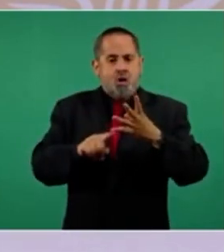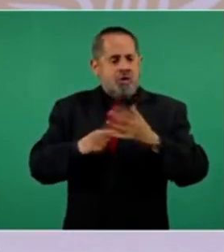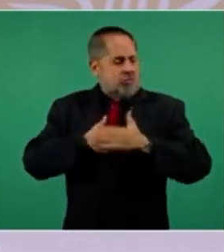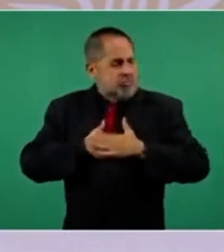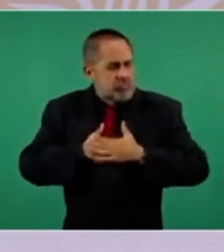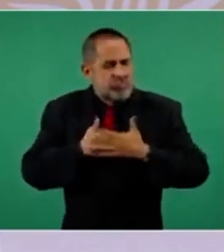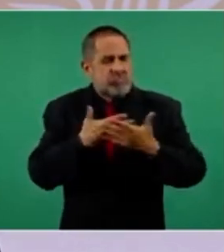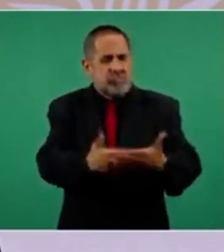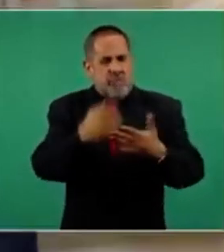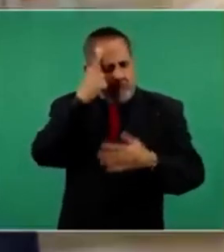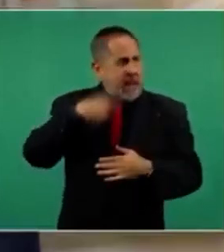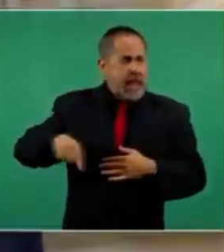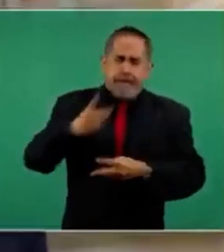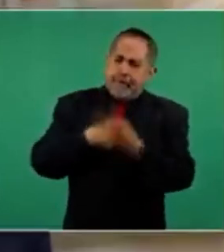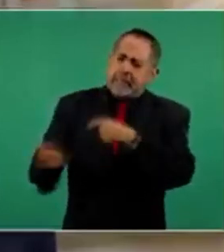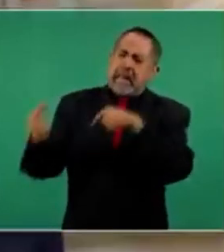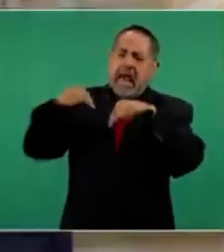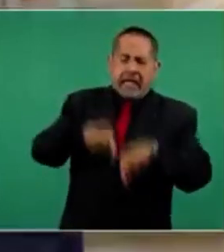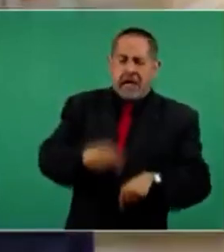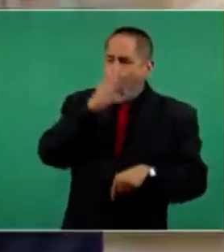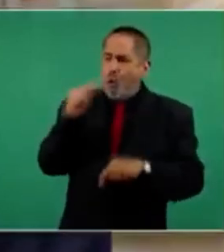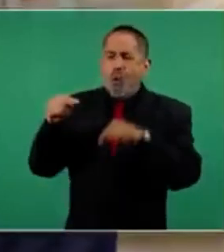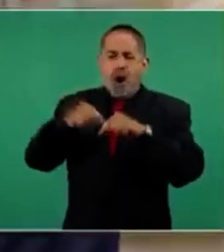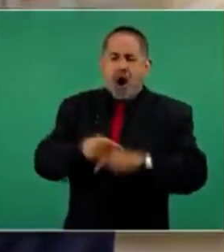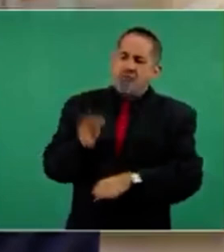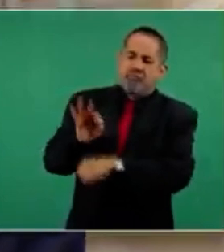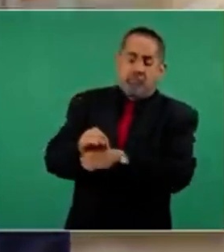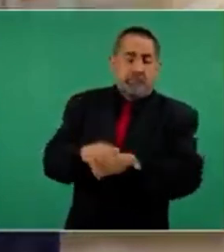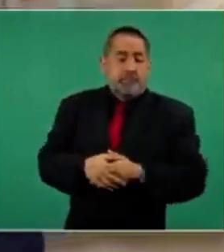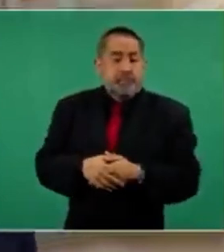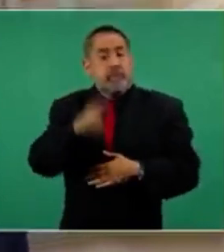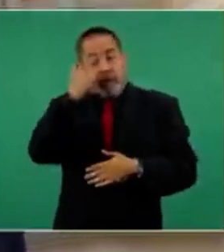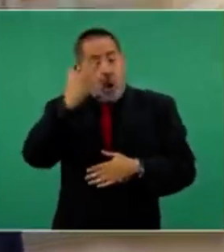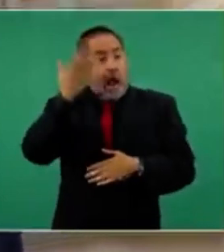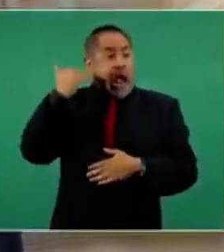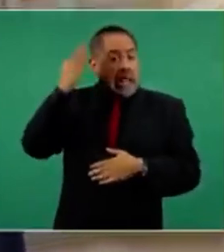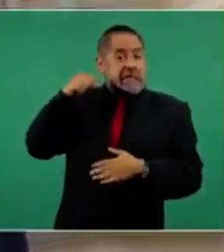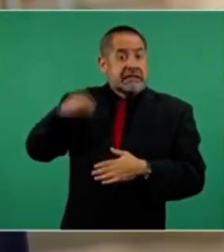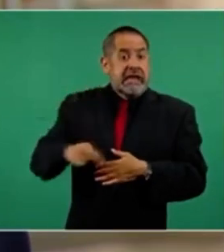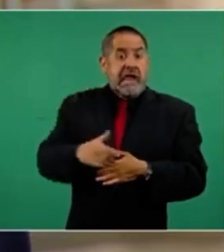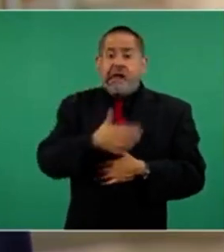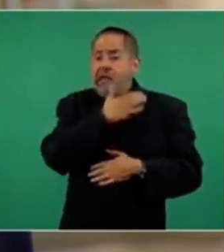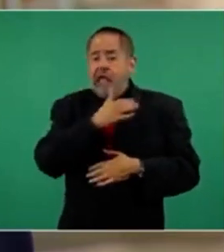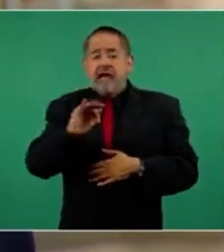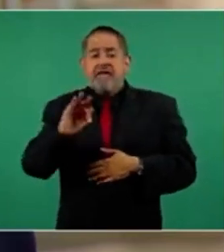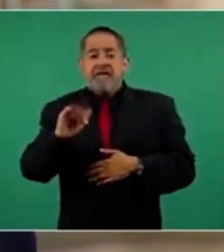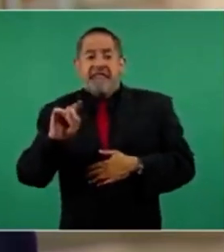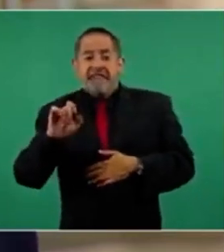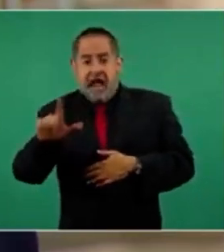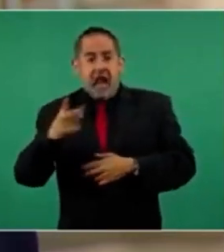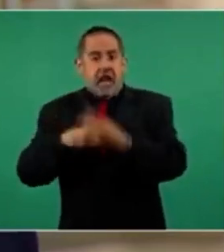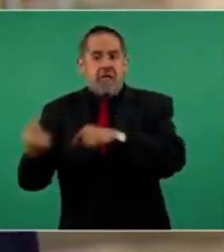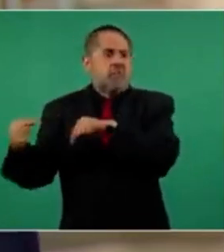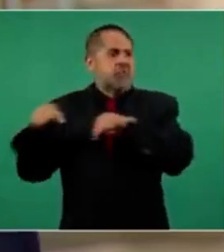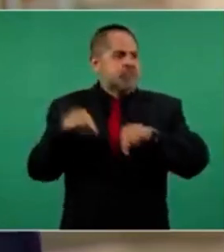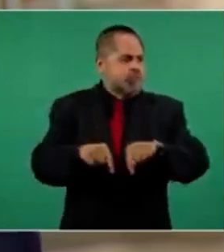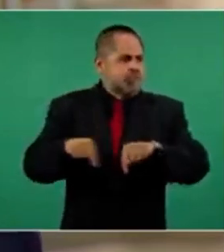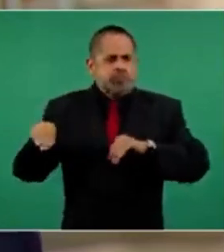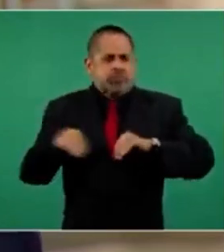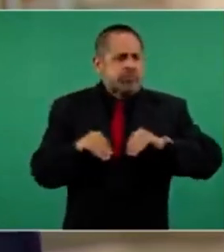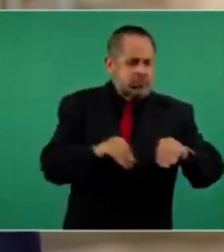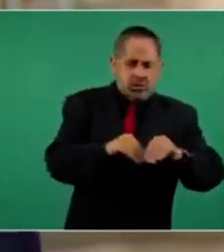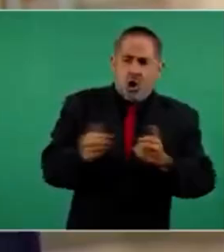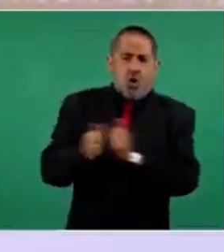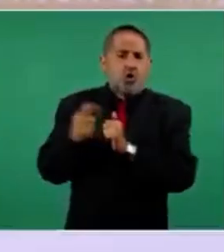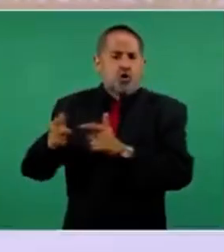casa como campamento. El paso de Fidel y sus compañeros por México dejó profunda impresión en los futuros expedicionarios del